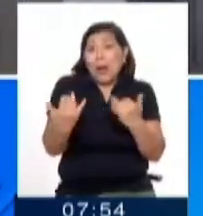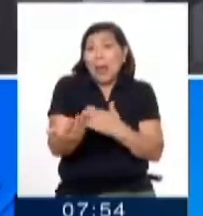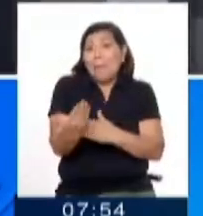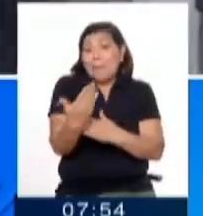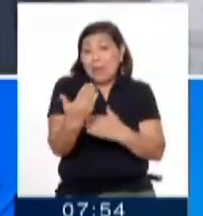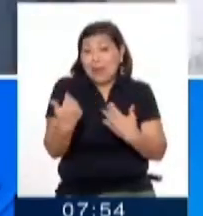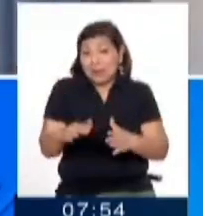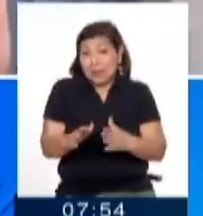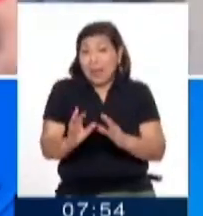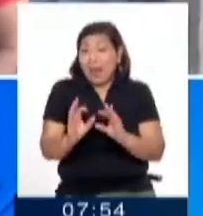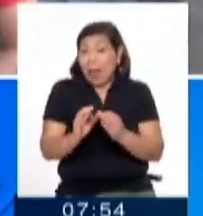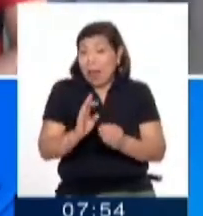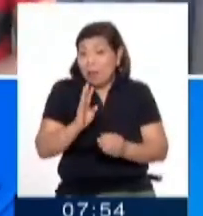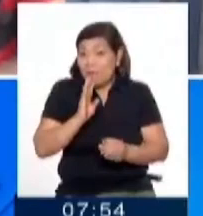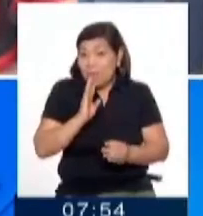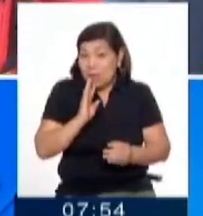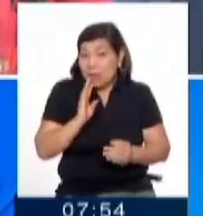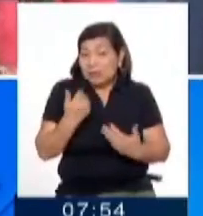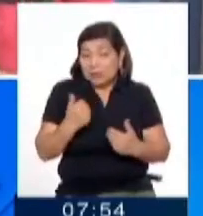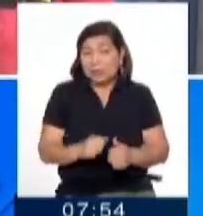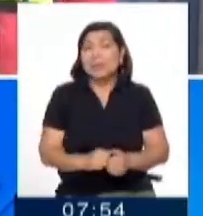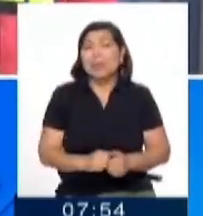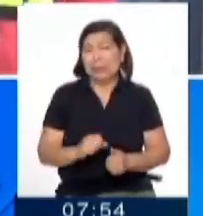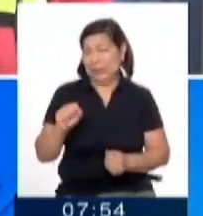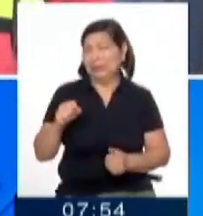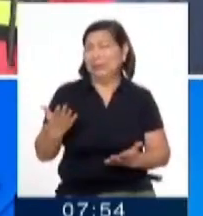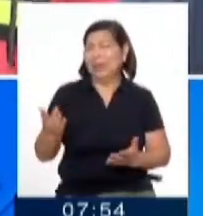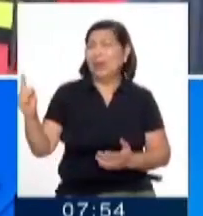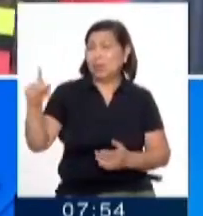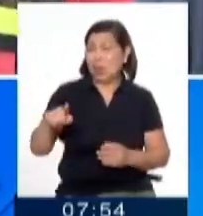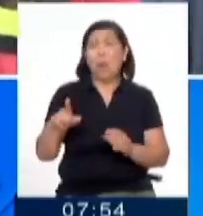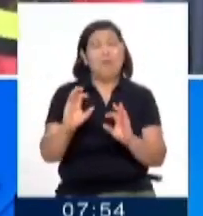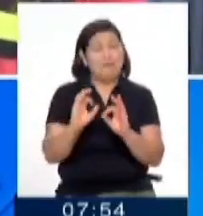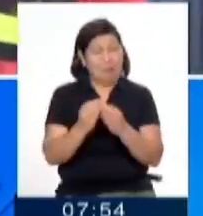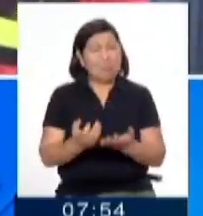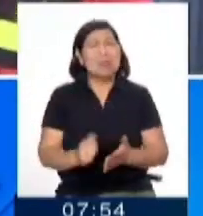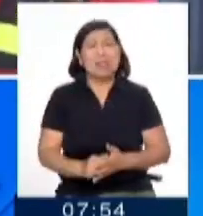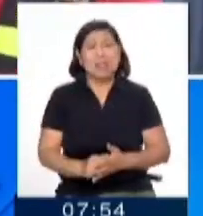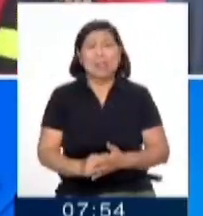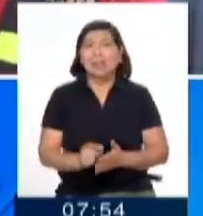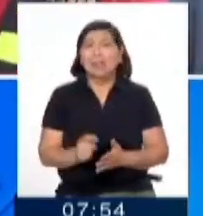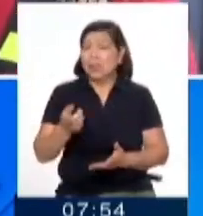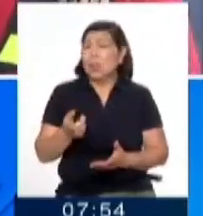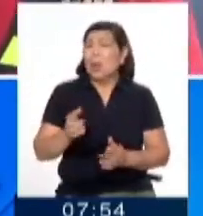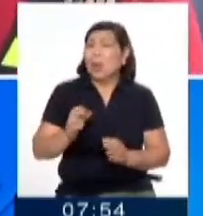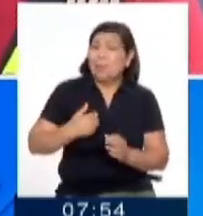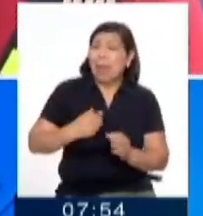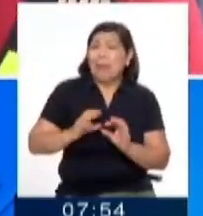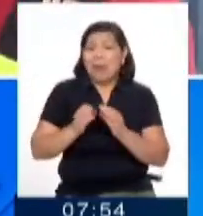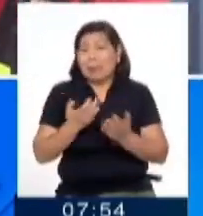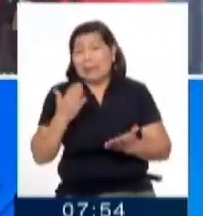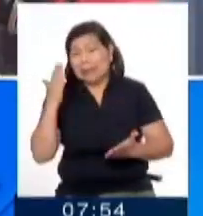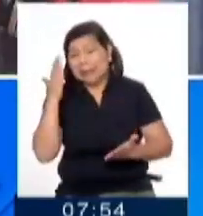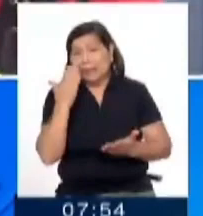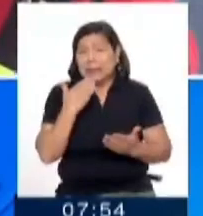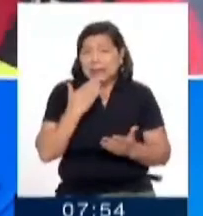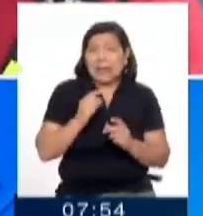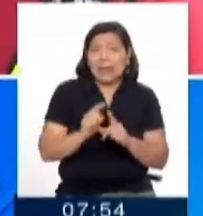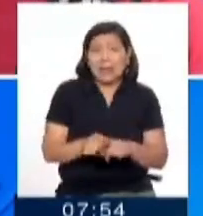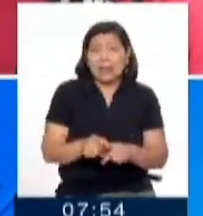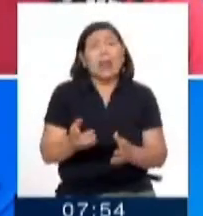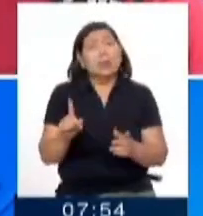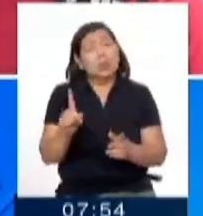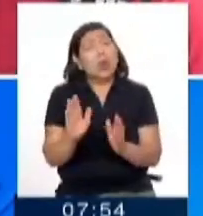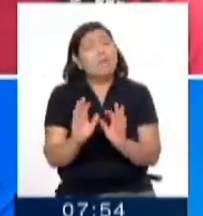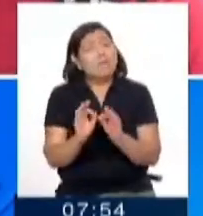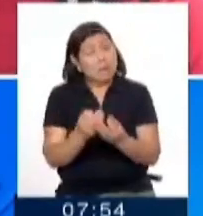tenido conversaciones con la familia del obrero? ¿Se encontraba también sí, en esa claro zona? Que sí, llegó la familia, ellos han estado muy preocupados por su familiar, le hicimos llegar el mensaje también de aliento de